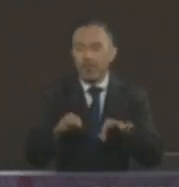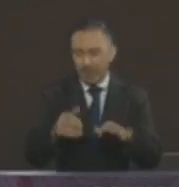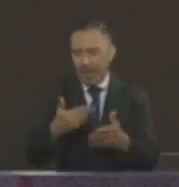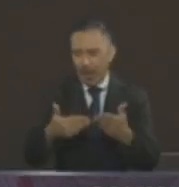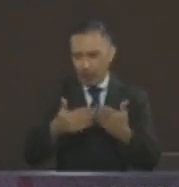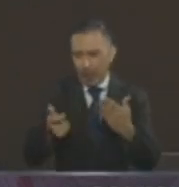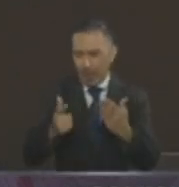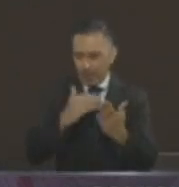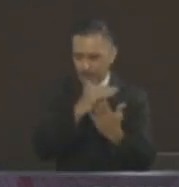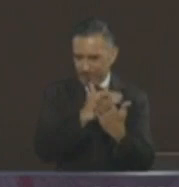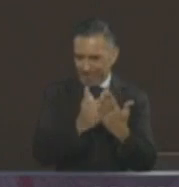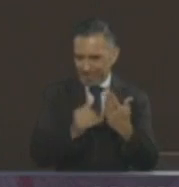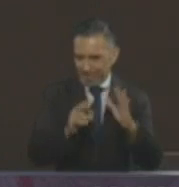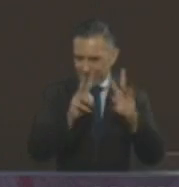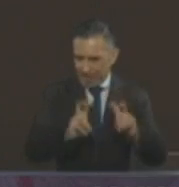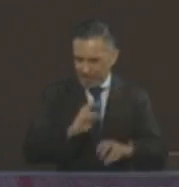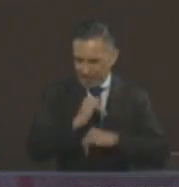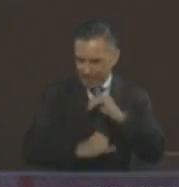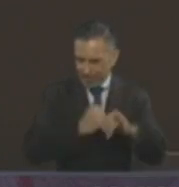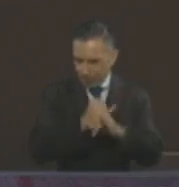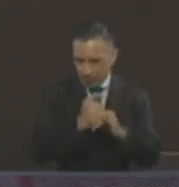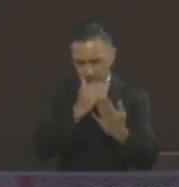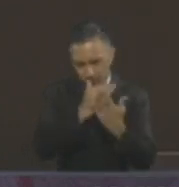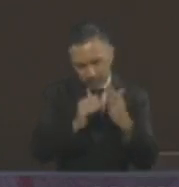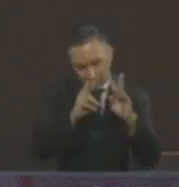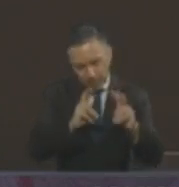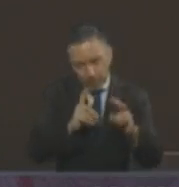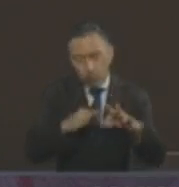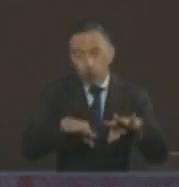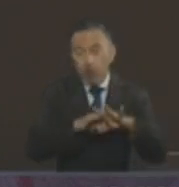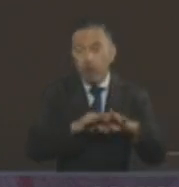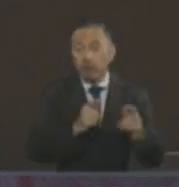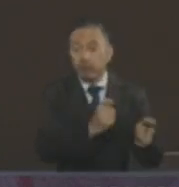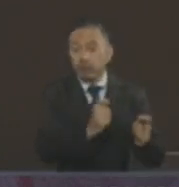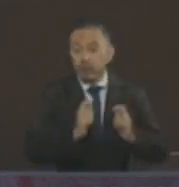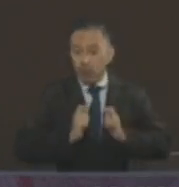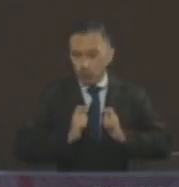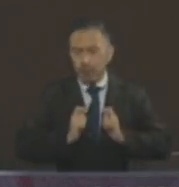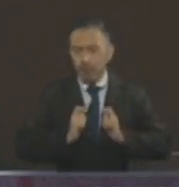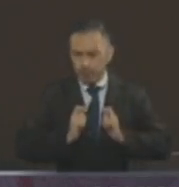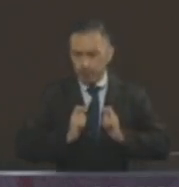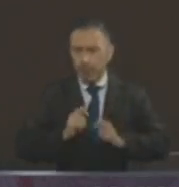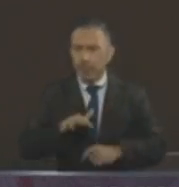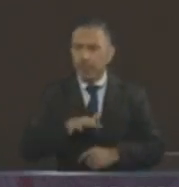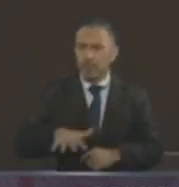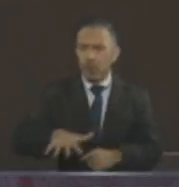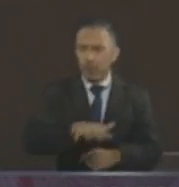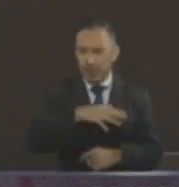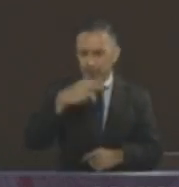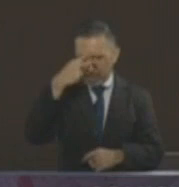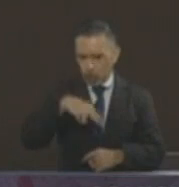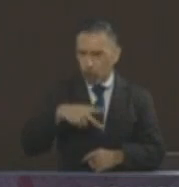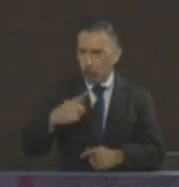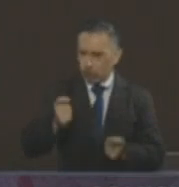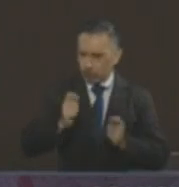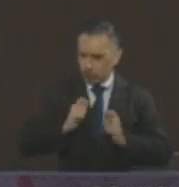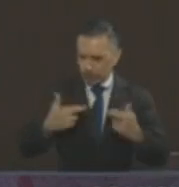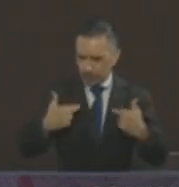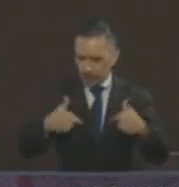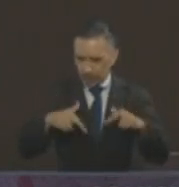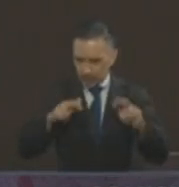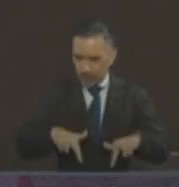de la agenda internacional la obligación como representantes de la soberanía nacional y vigilar